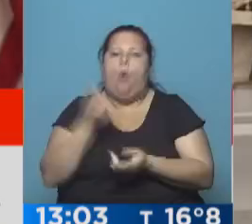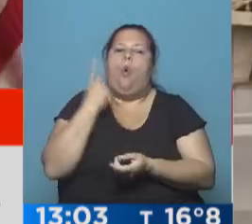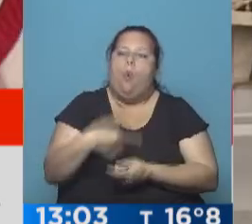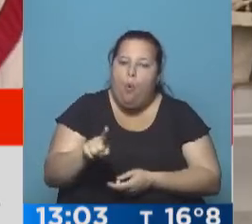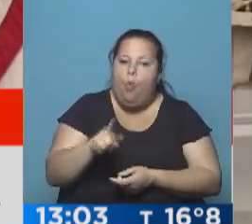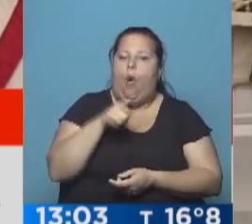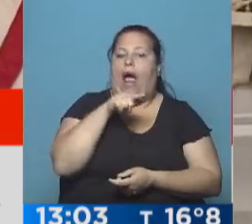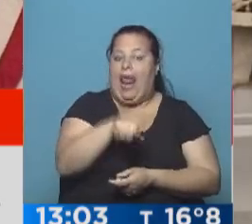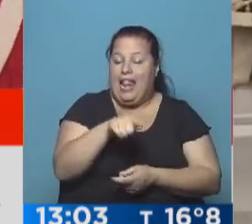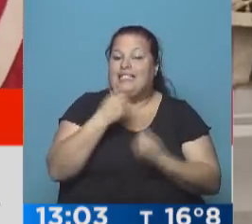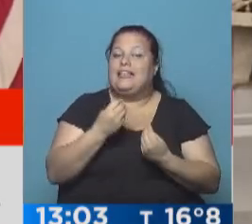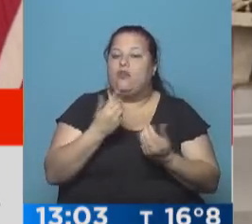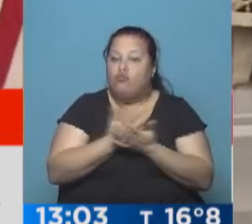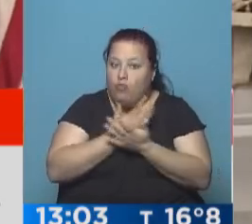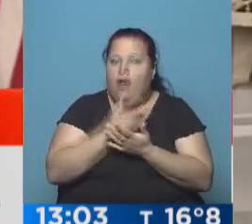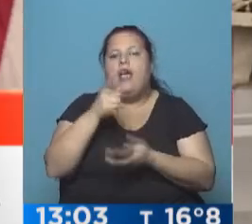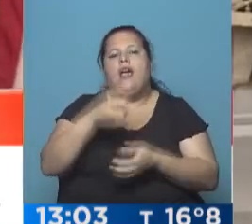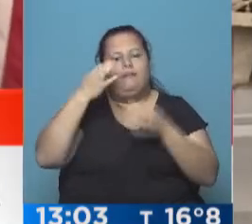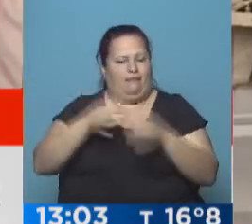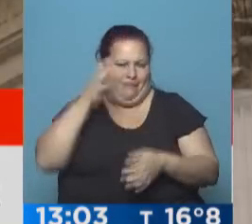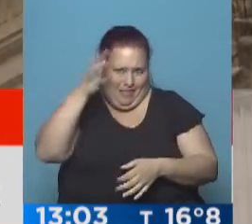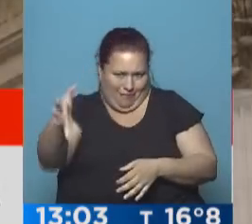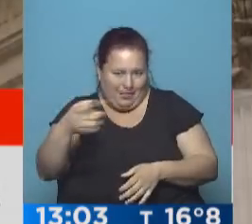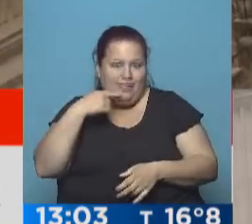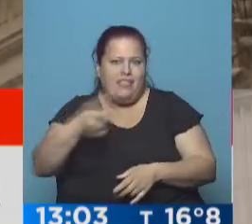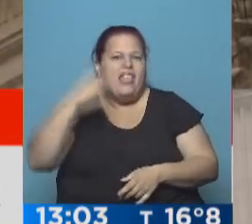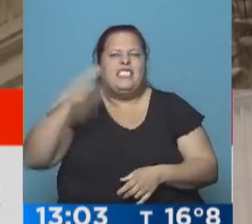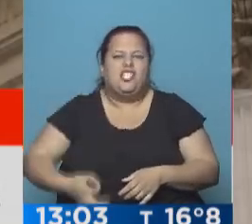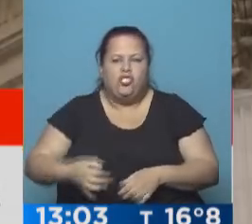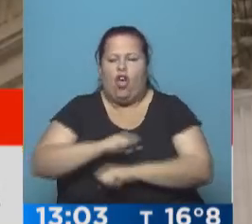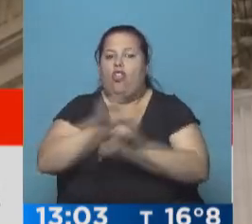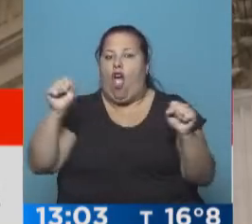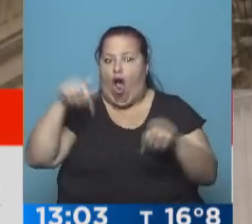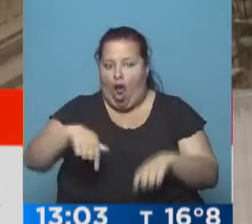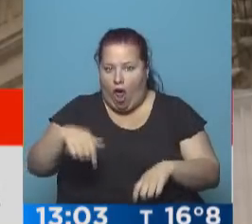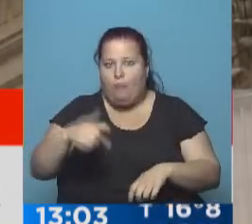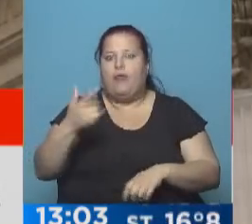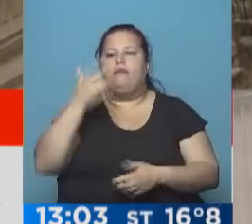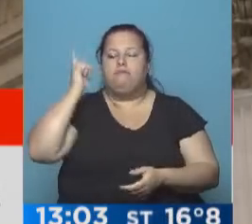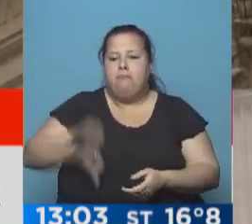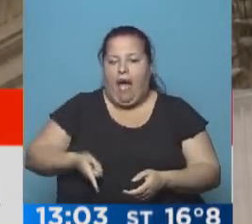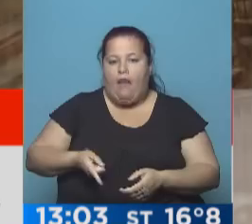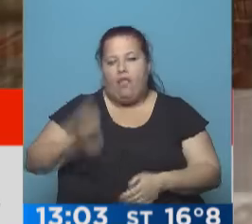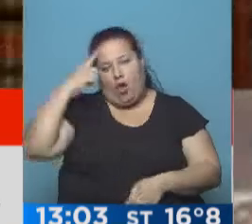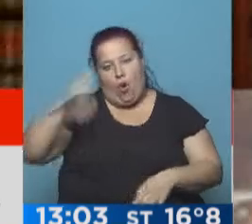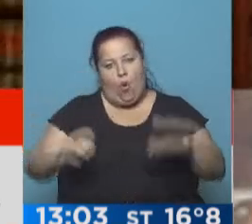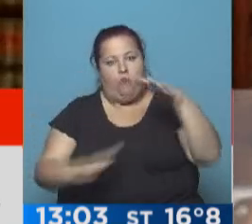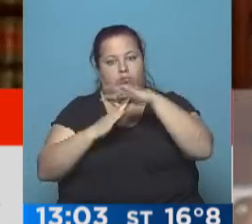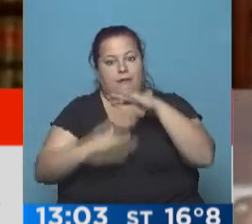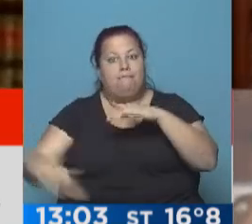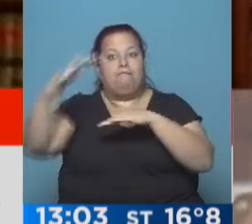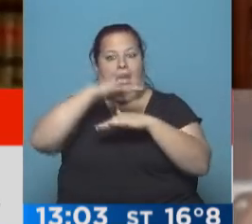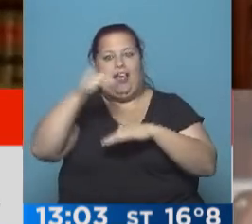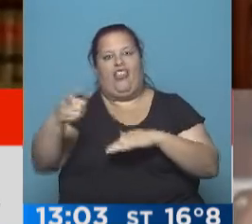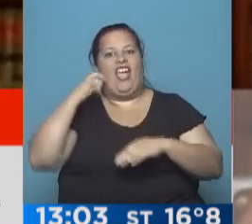cuáles son esos daños es exasperante, decisión de último momento que acaba de tomar un tribunal superior